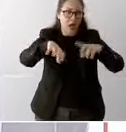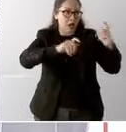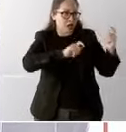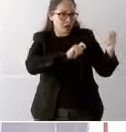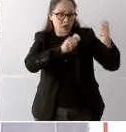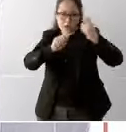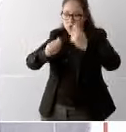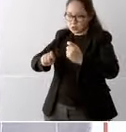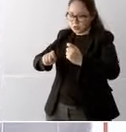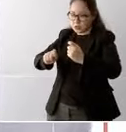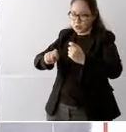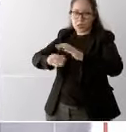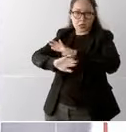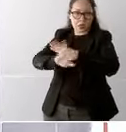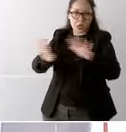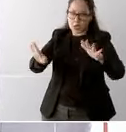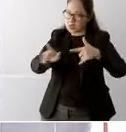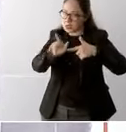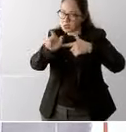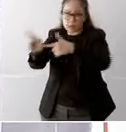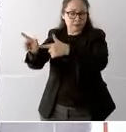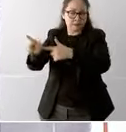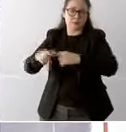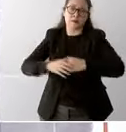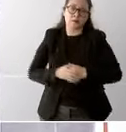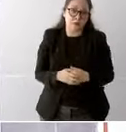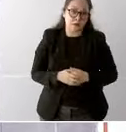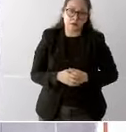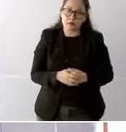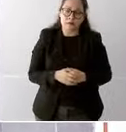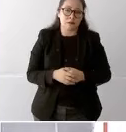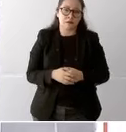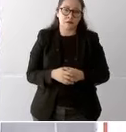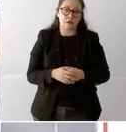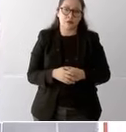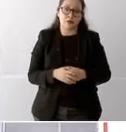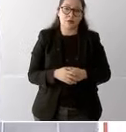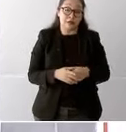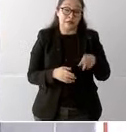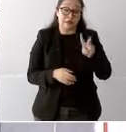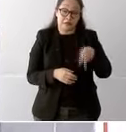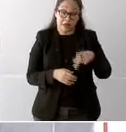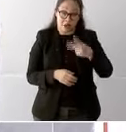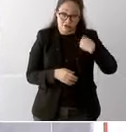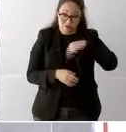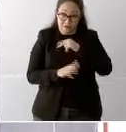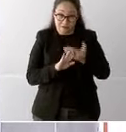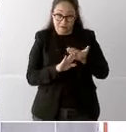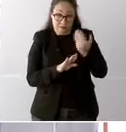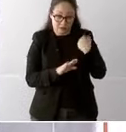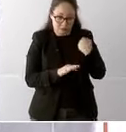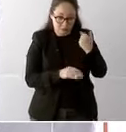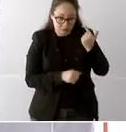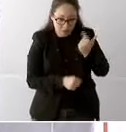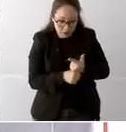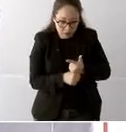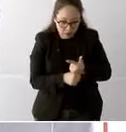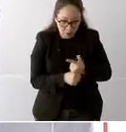que no se caigan. Las encontramos en un estado